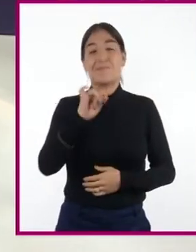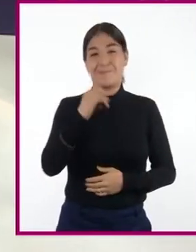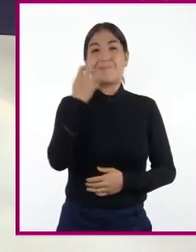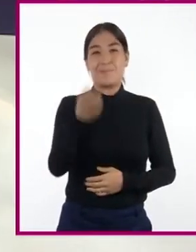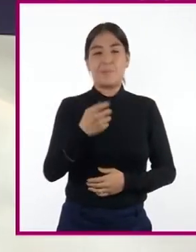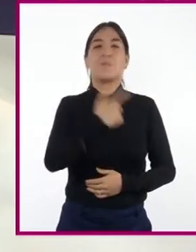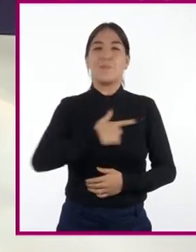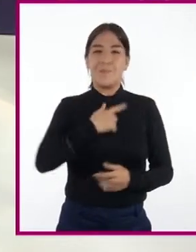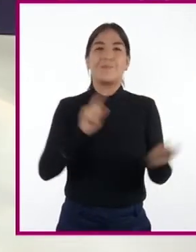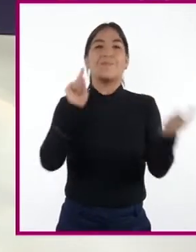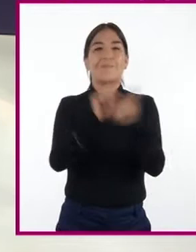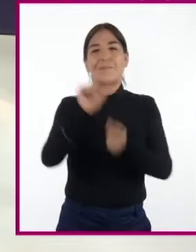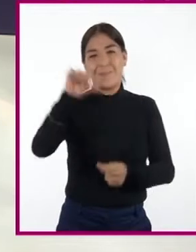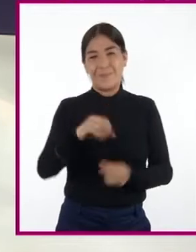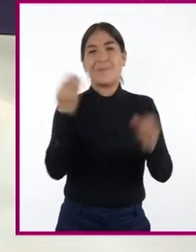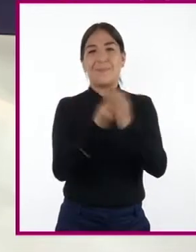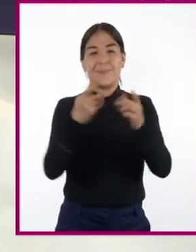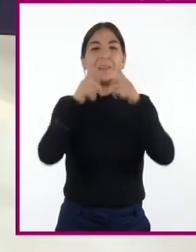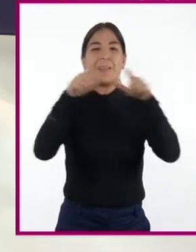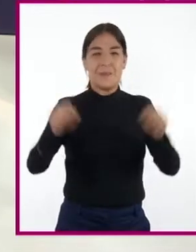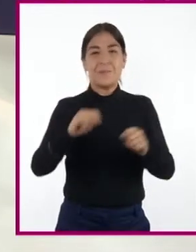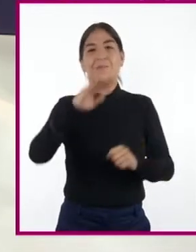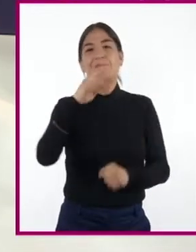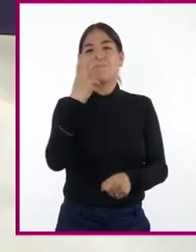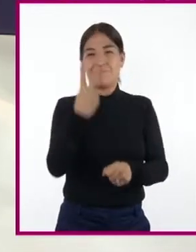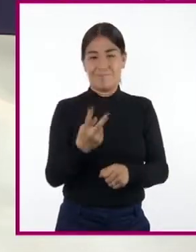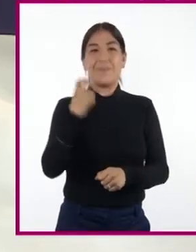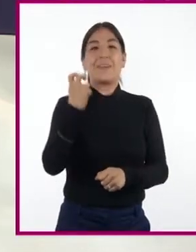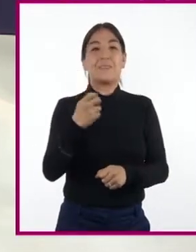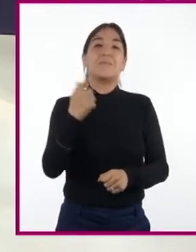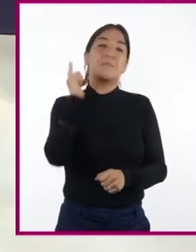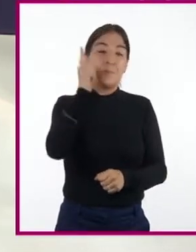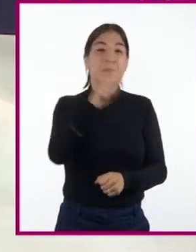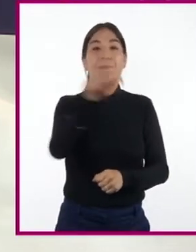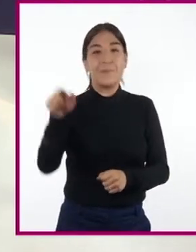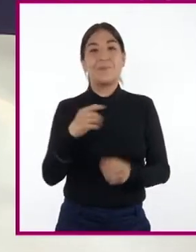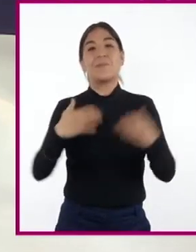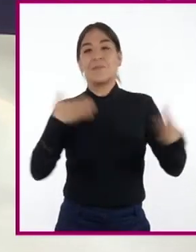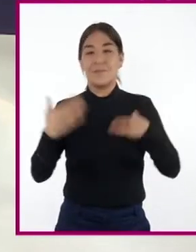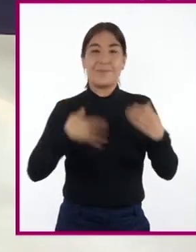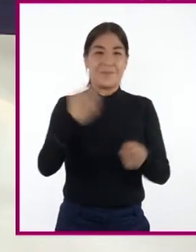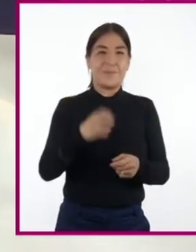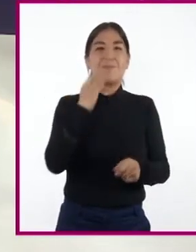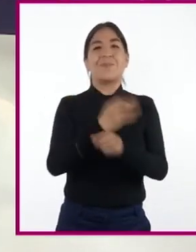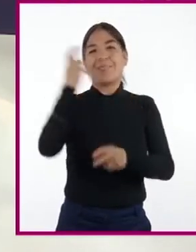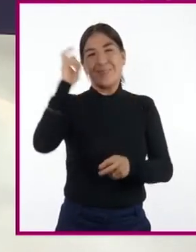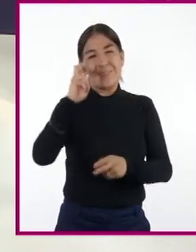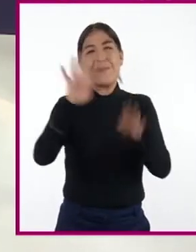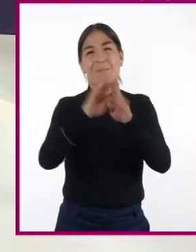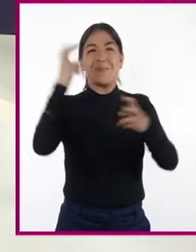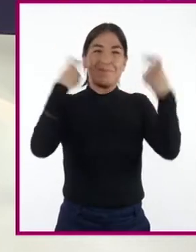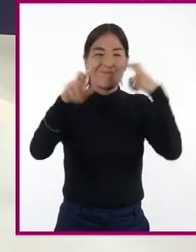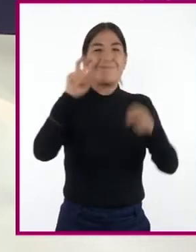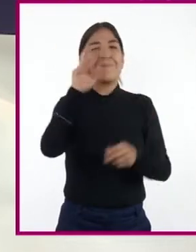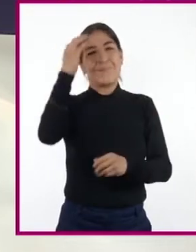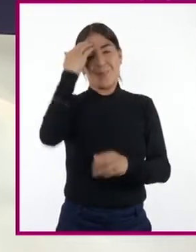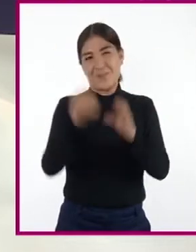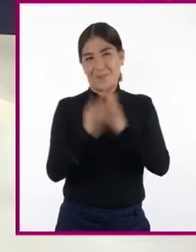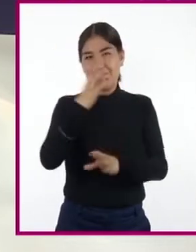es un gusto encontrarnos en una sesión de Lengua Materna 2. Espero disfruten del trayecto en esta aventura que nos llevará a conocer nuevas